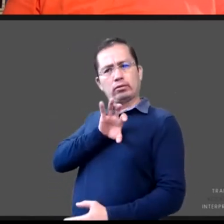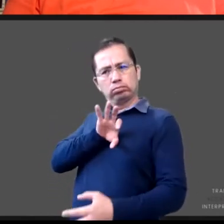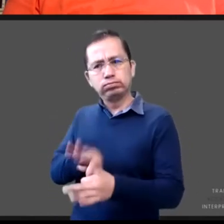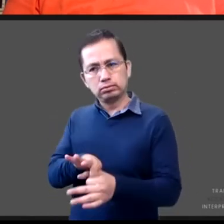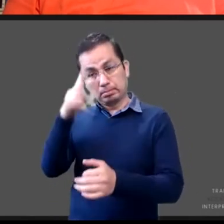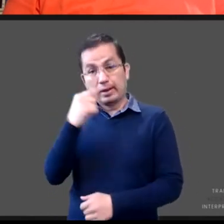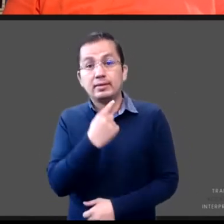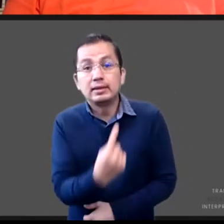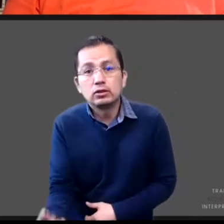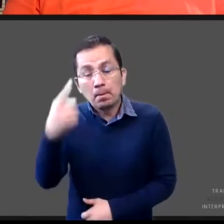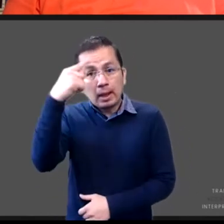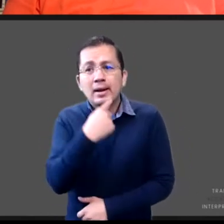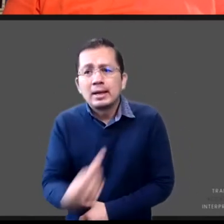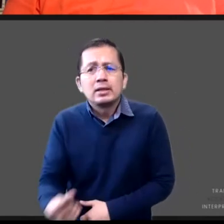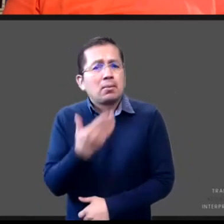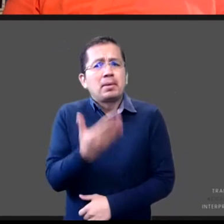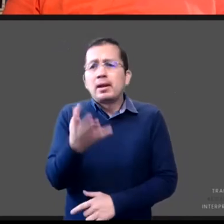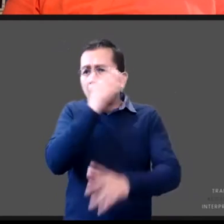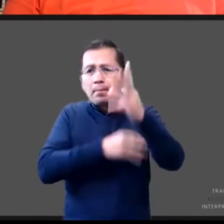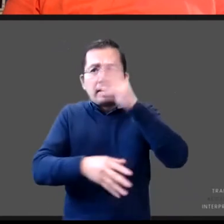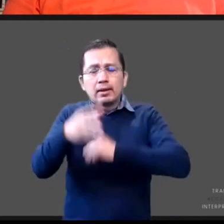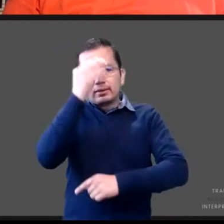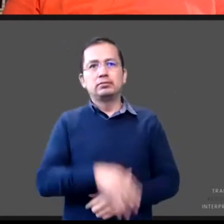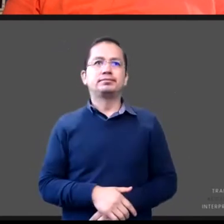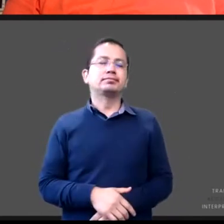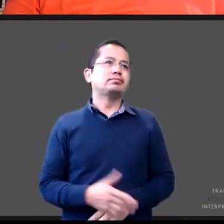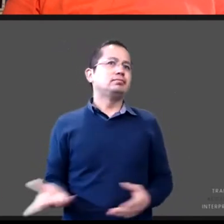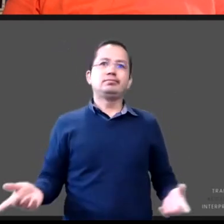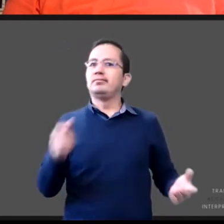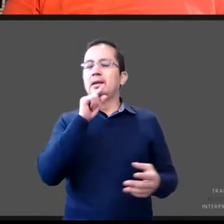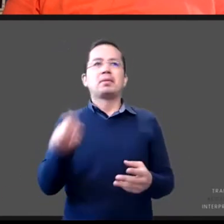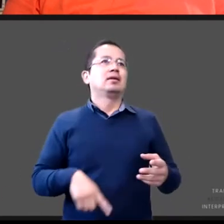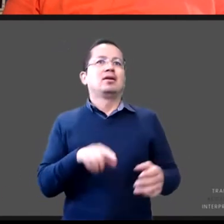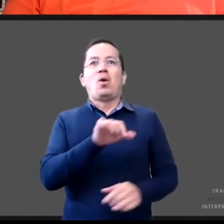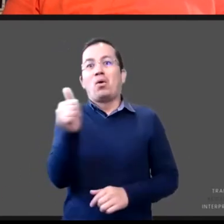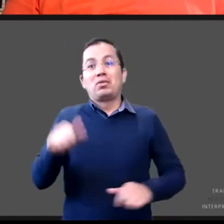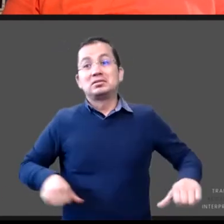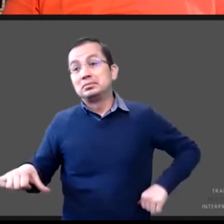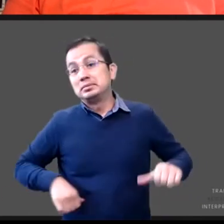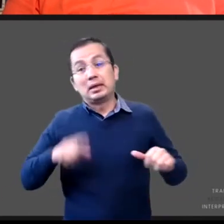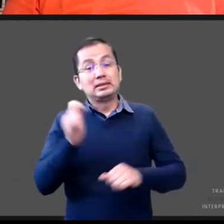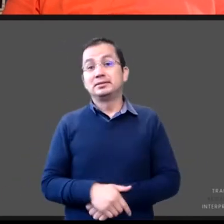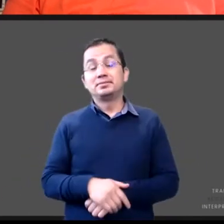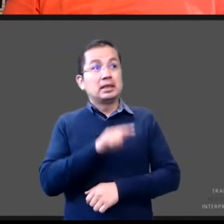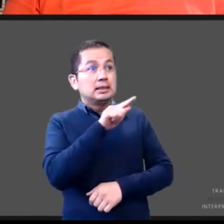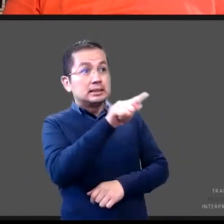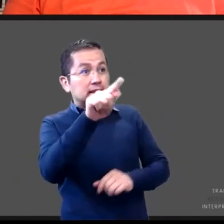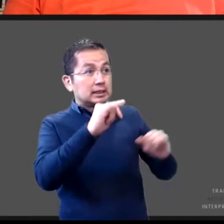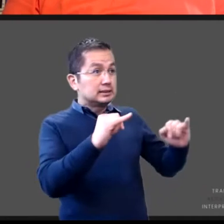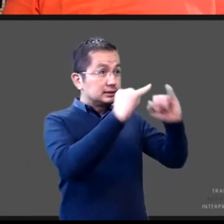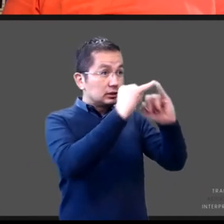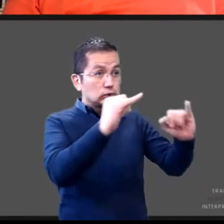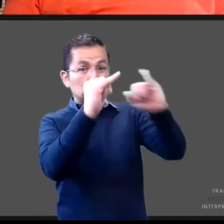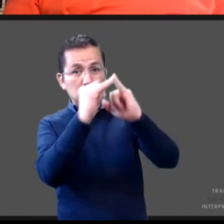Y por supuesto, digo, otra acción es pues, que tenemos que fortalecer a las instituciones de protección especial, ¿no? O sea, también